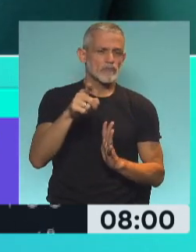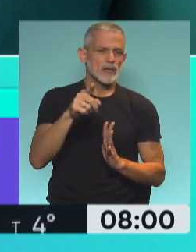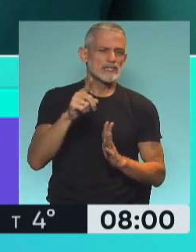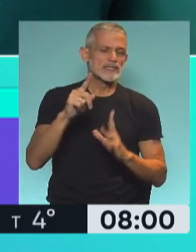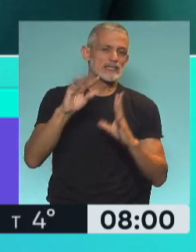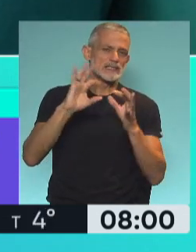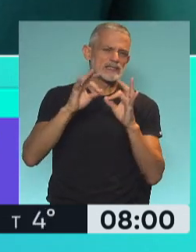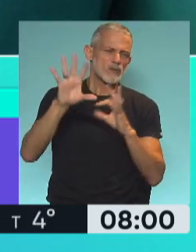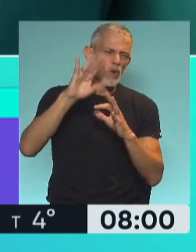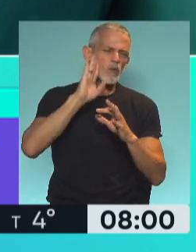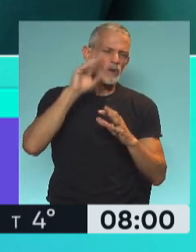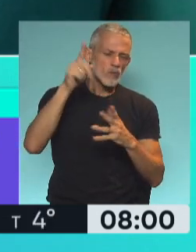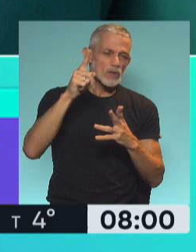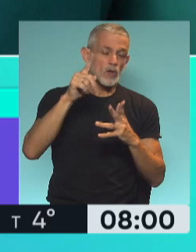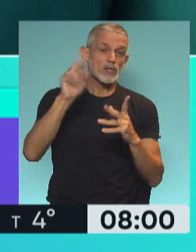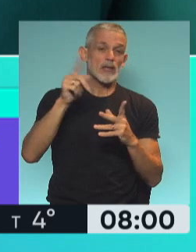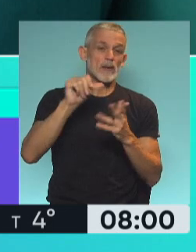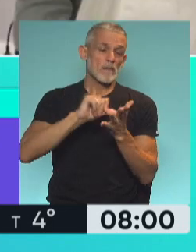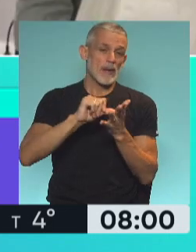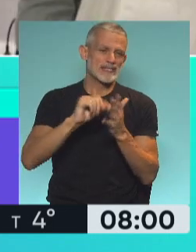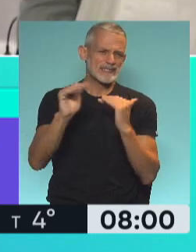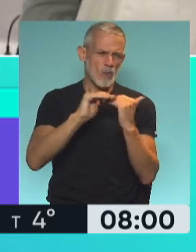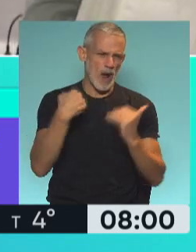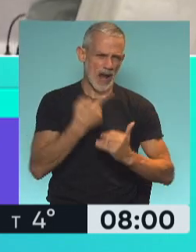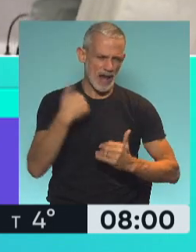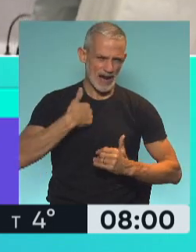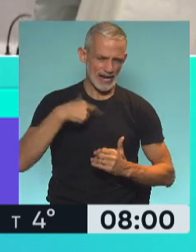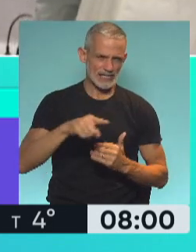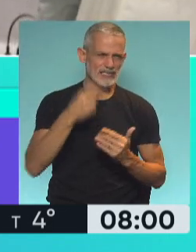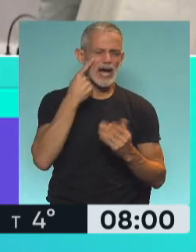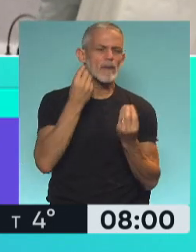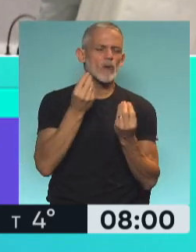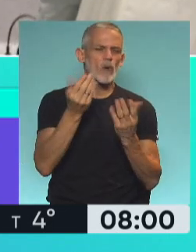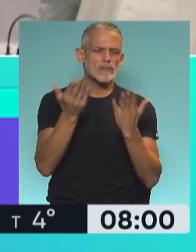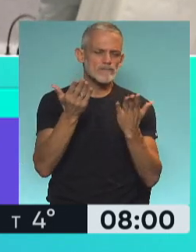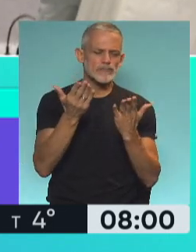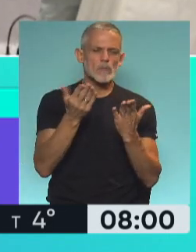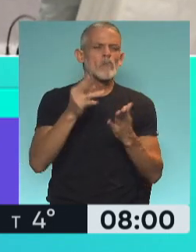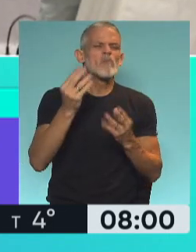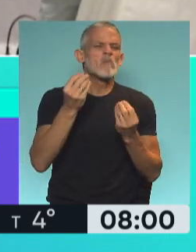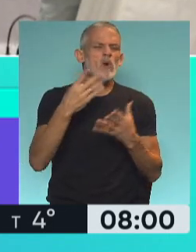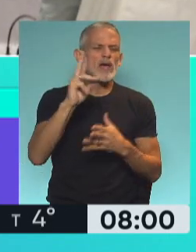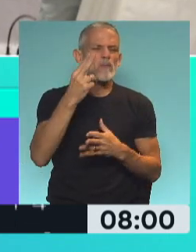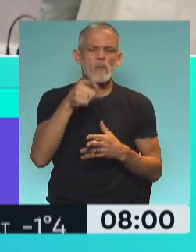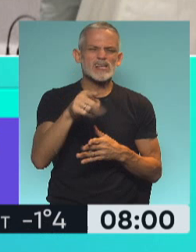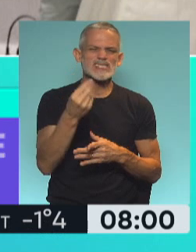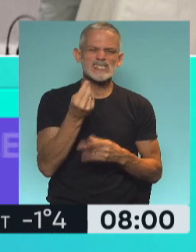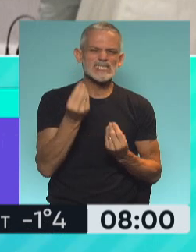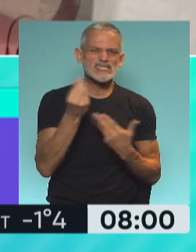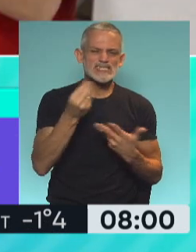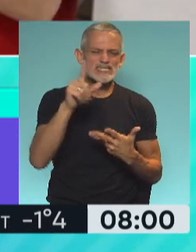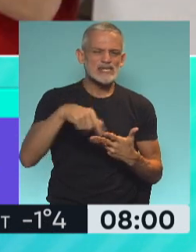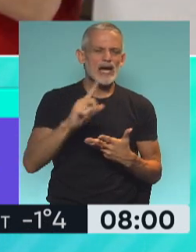primer mundo como de países como el nuestro, y además ver cuáles eran los determinantes independientes de la mortalidad.